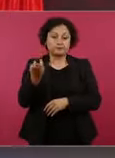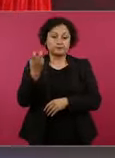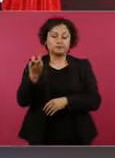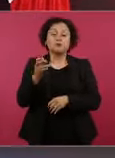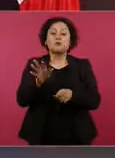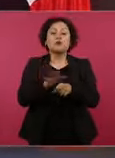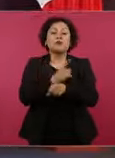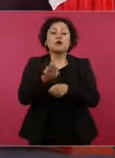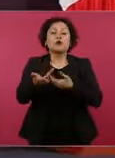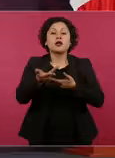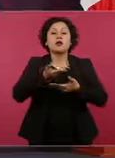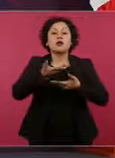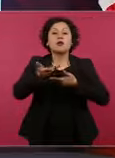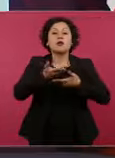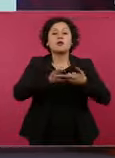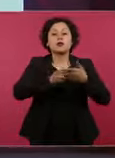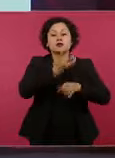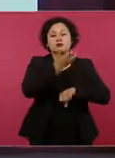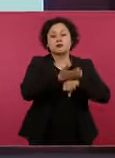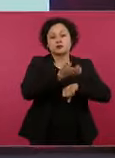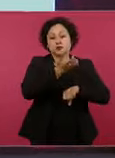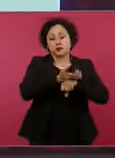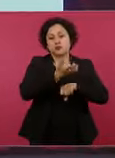Estados Unidos la tenemos acá.